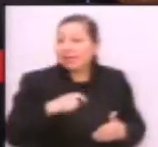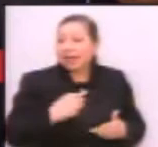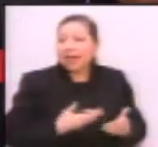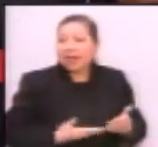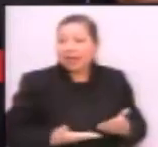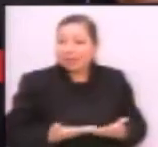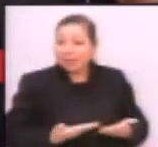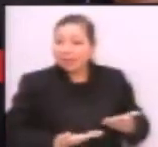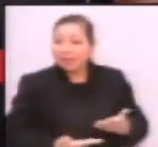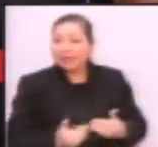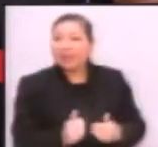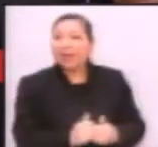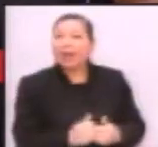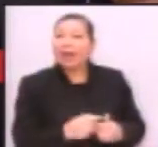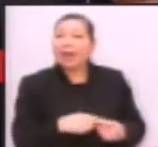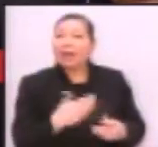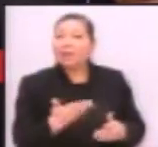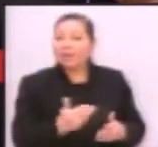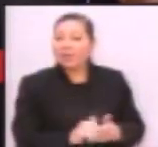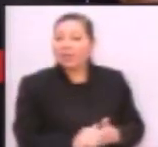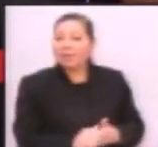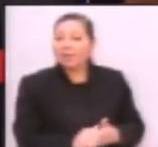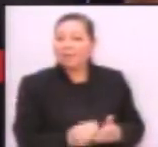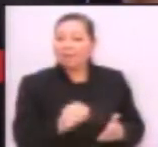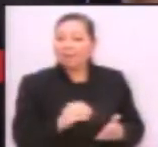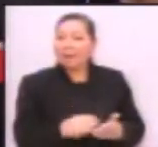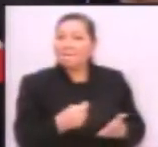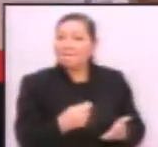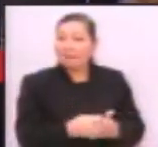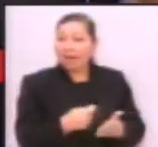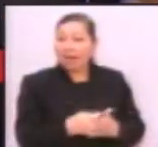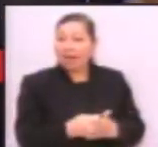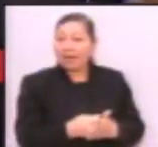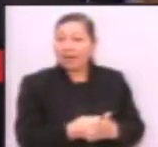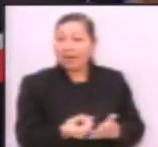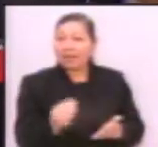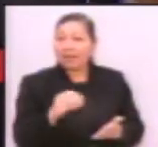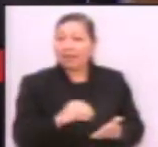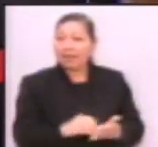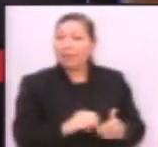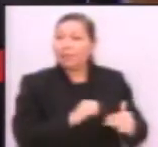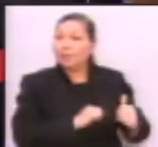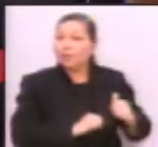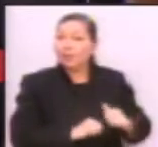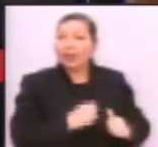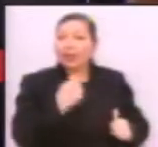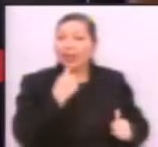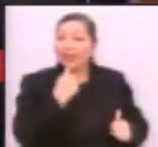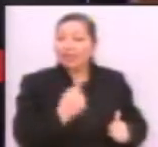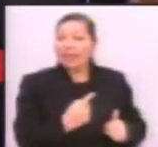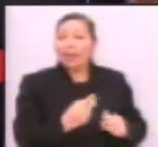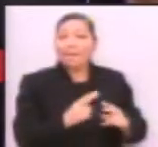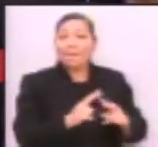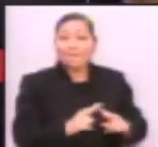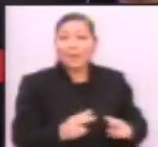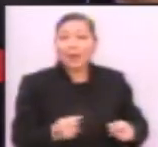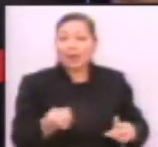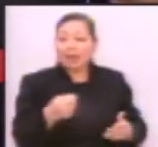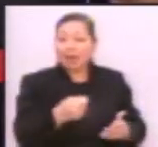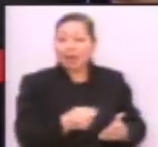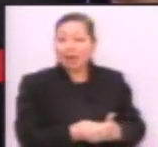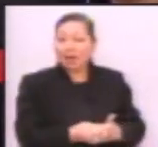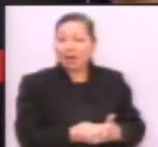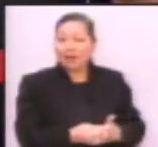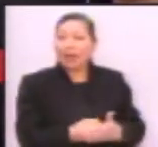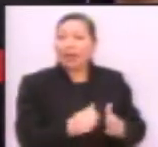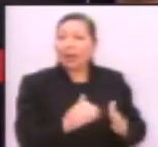necesario realizar transferencias al exterior por concepto de pago de deudas acreedores que afecten, dice, el valor de las